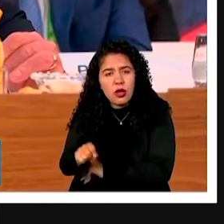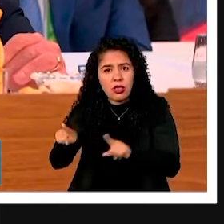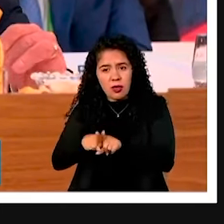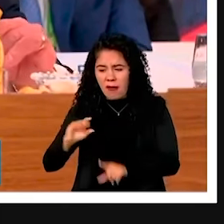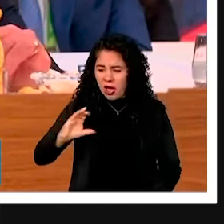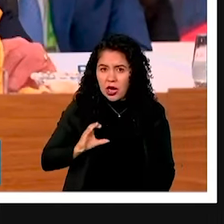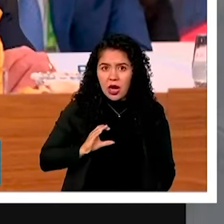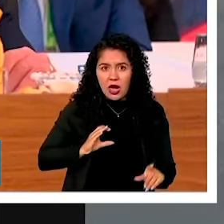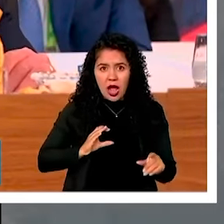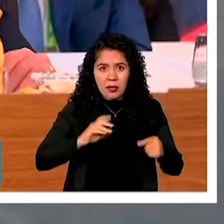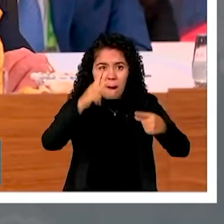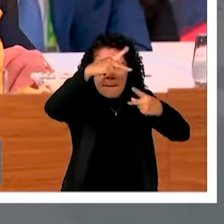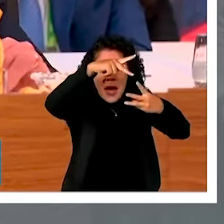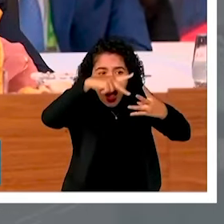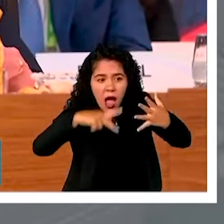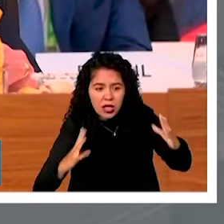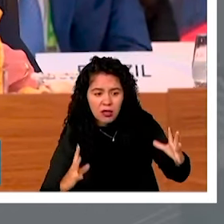estuvieran muriendo de hambre.